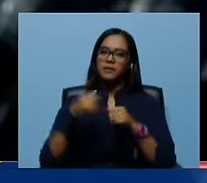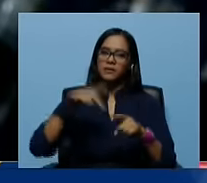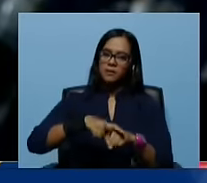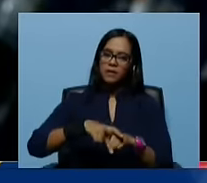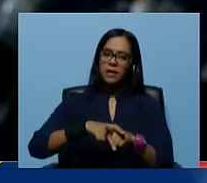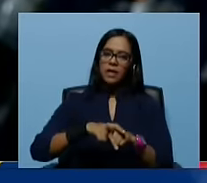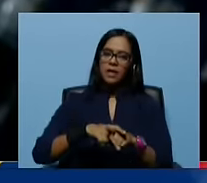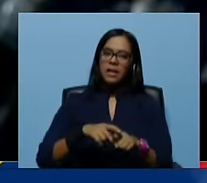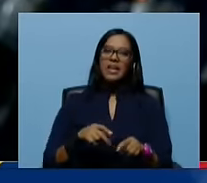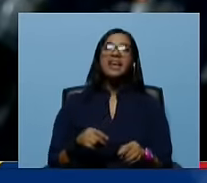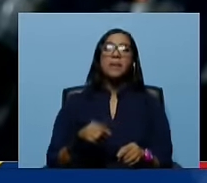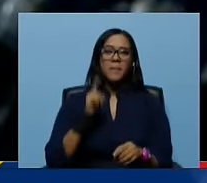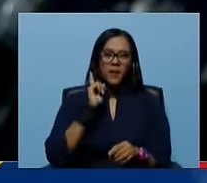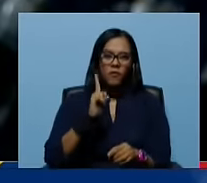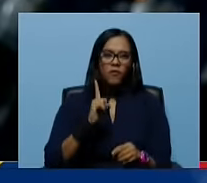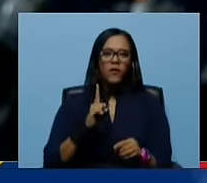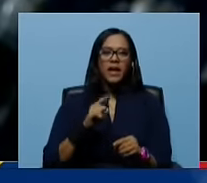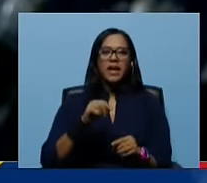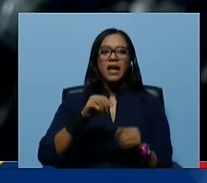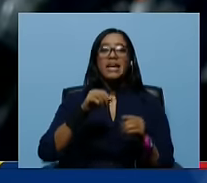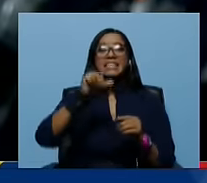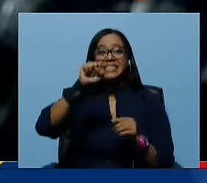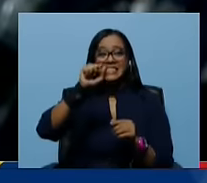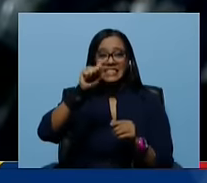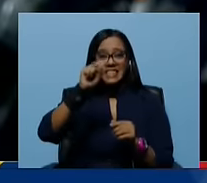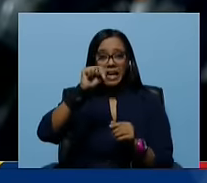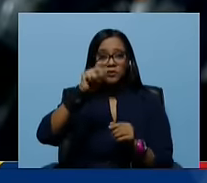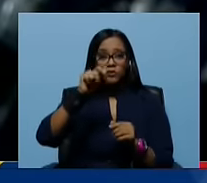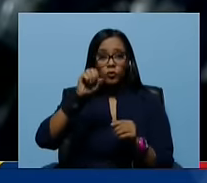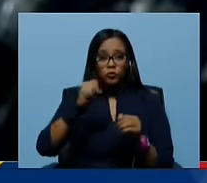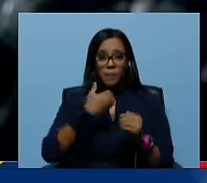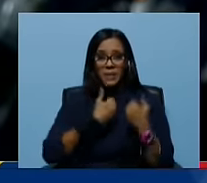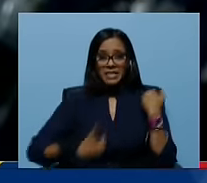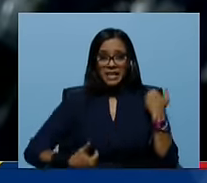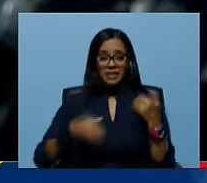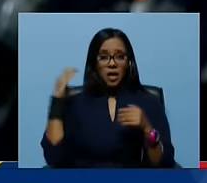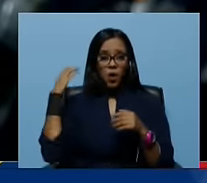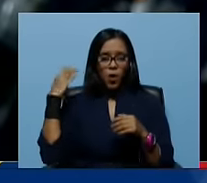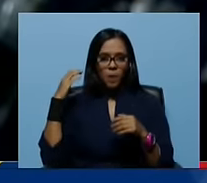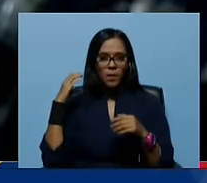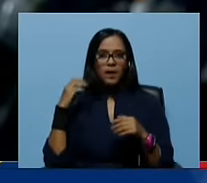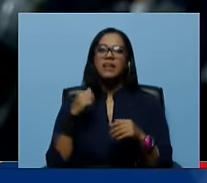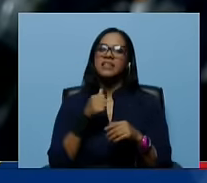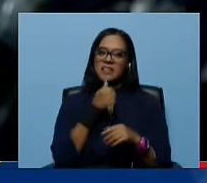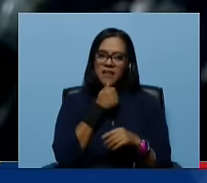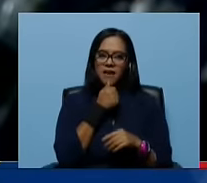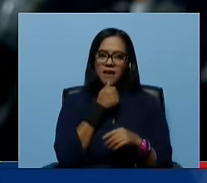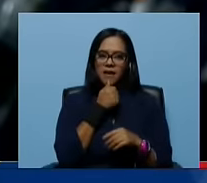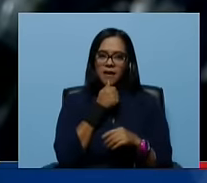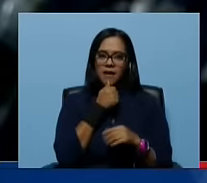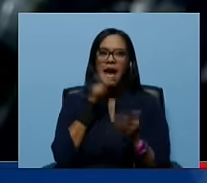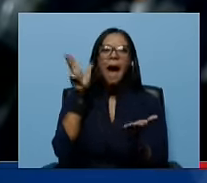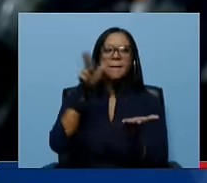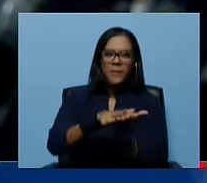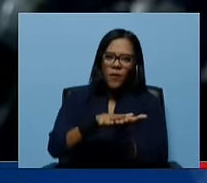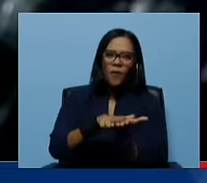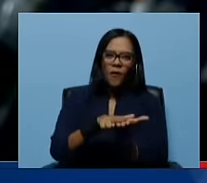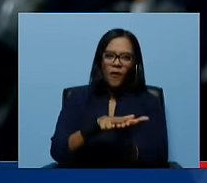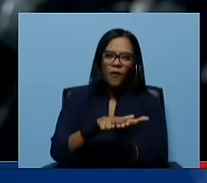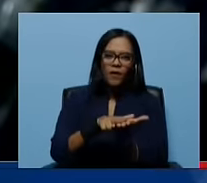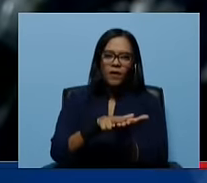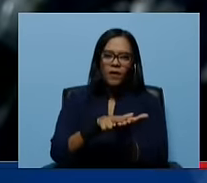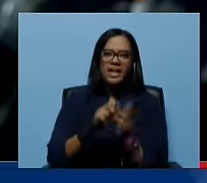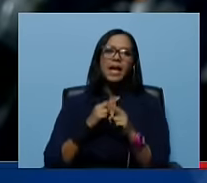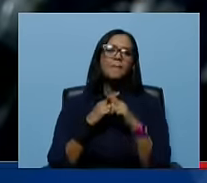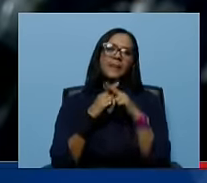Juan Manuel Santos, expresidente de Colombia, quien dio el visto bueno y